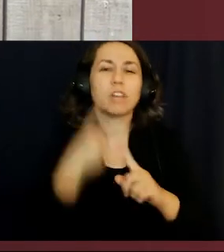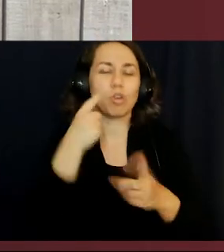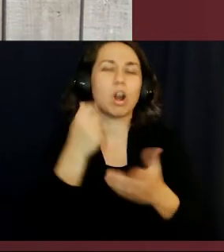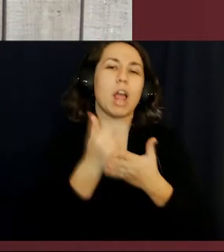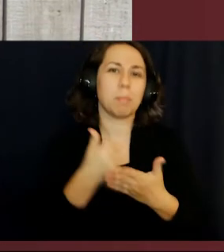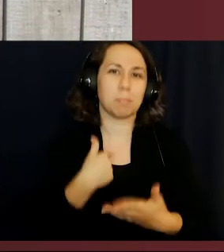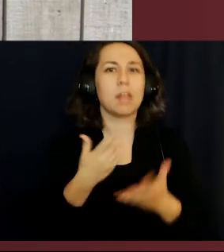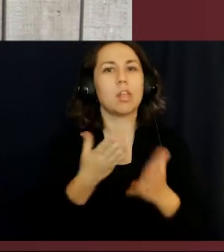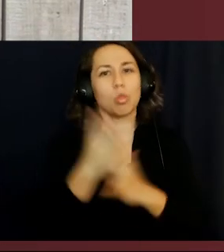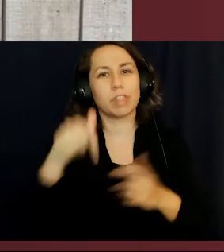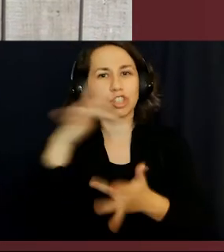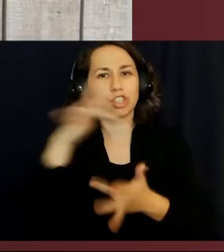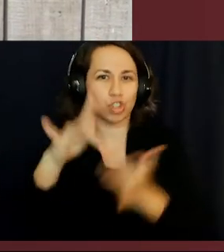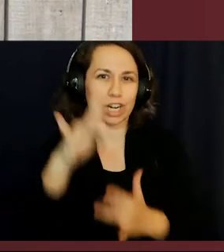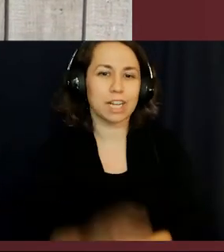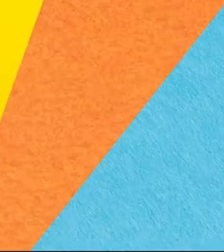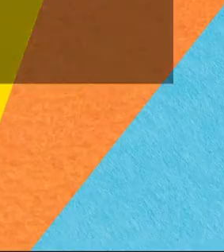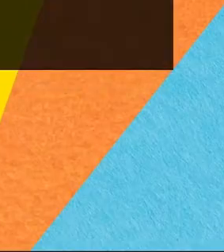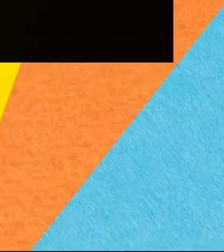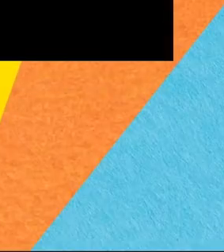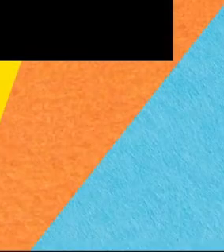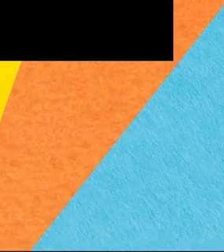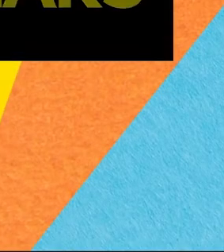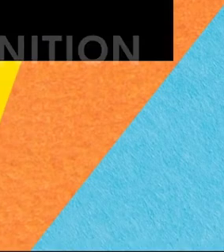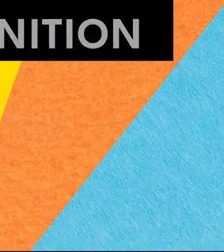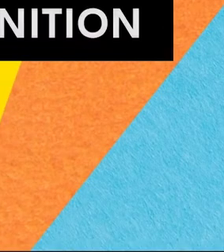amigos y padres por ayudarme en este camino.